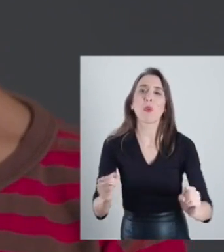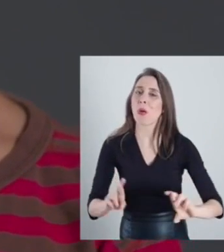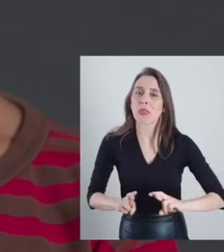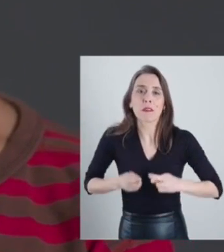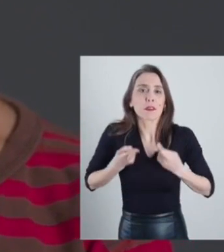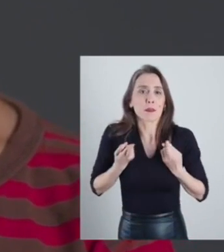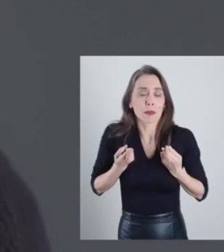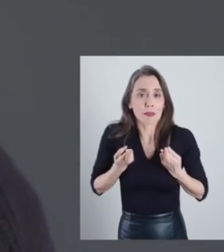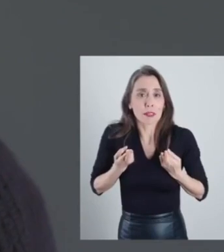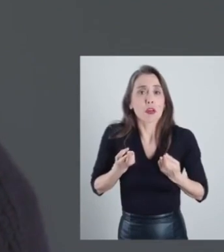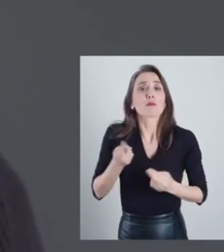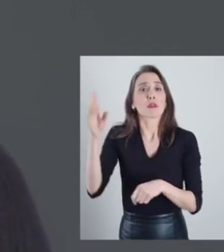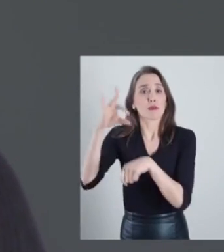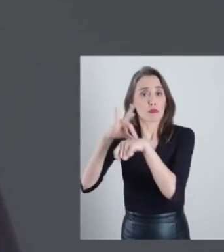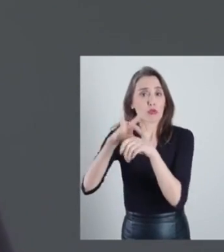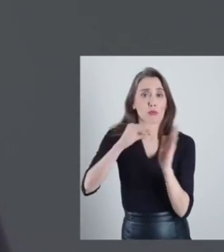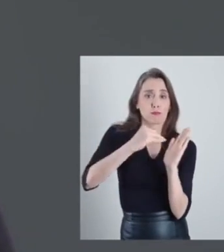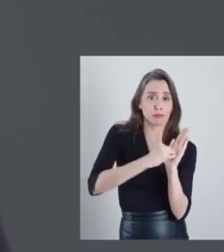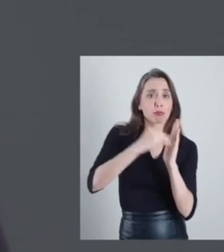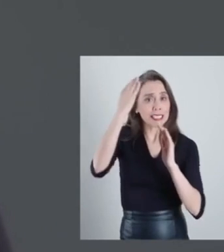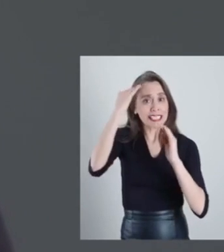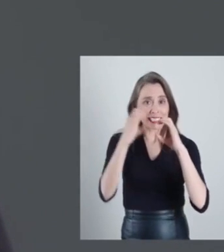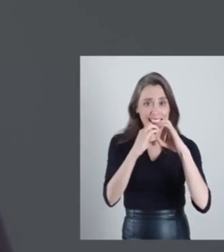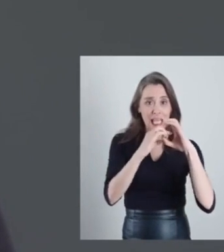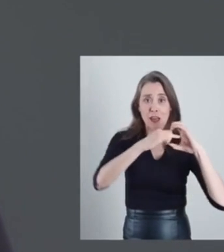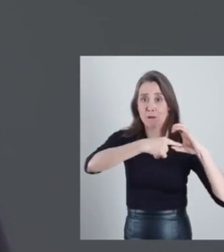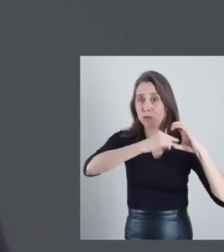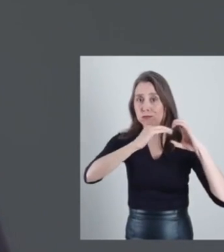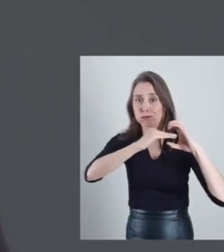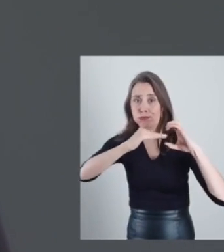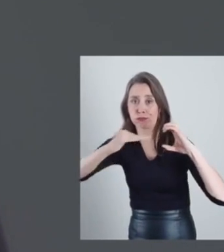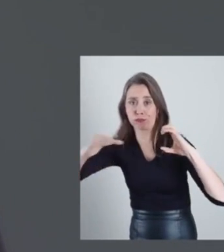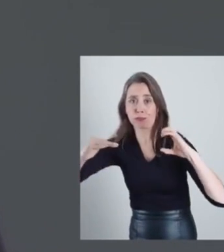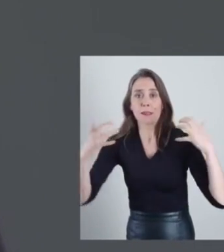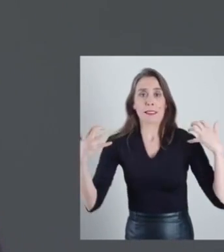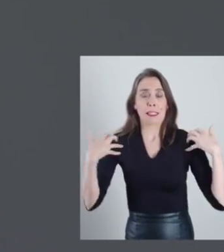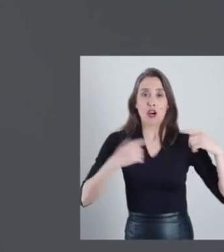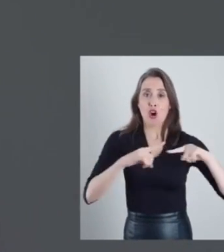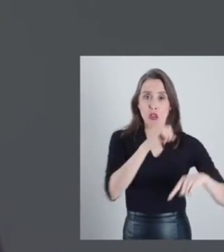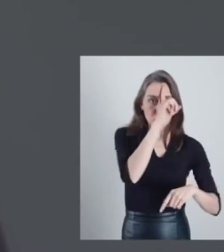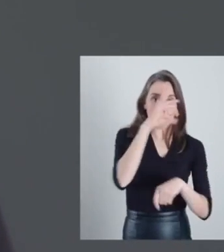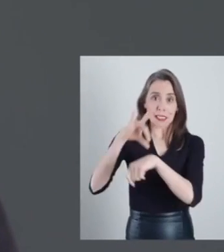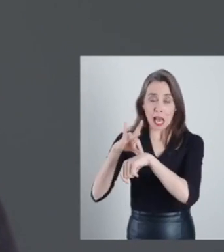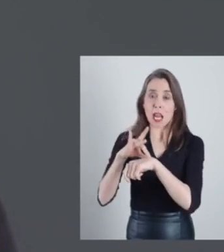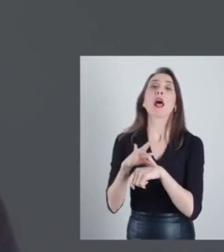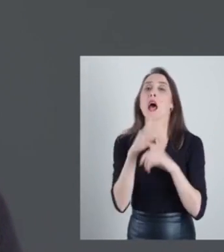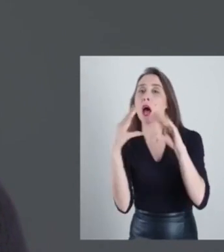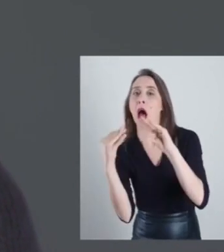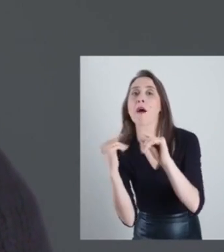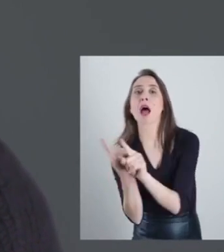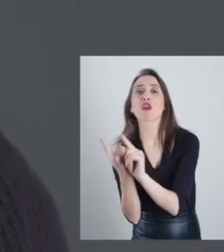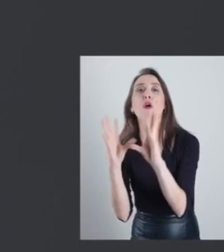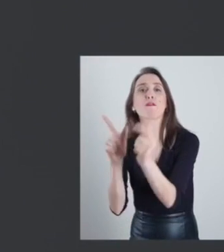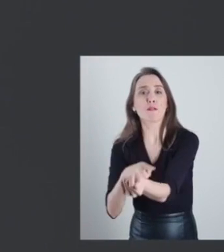de recuperación. Una vez constatada la muerte cerebral, el coordinador del centro de salud valida la decisión de donación de órganos